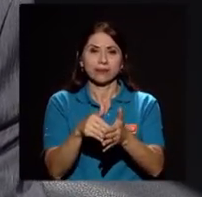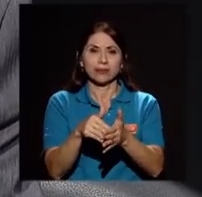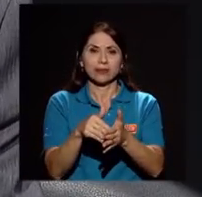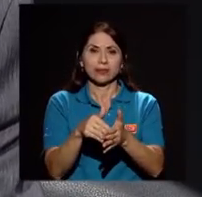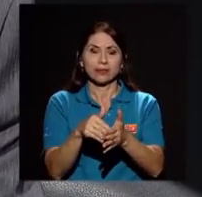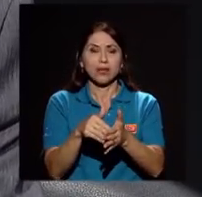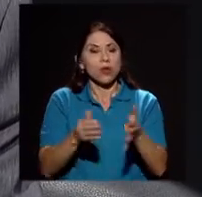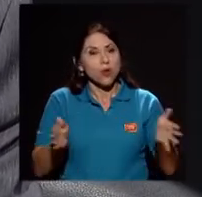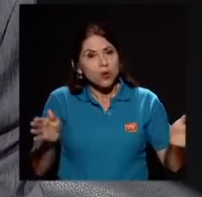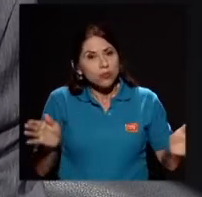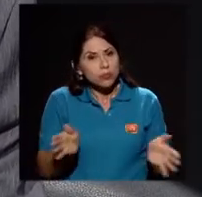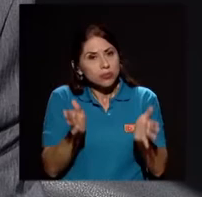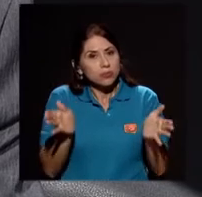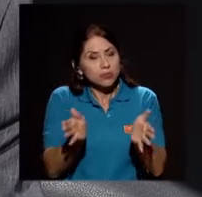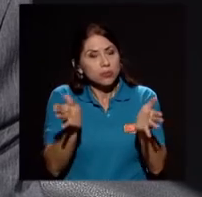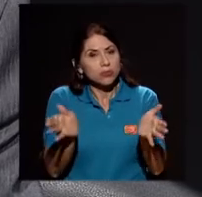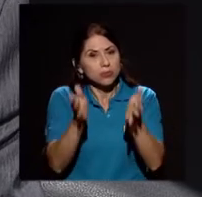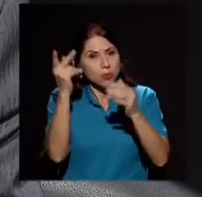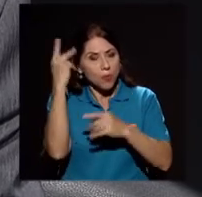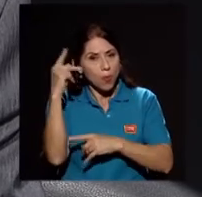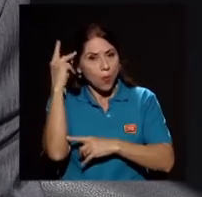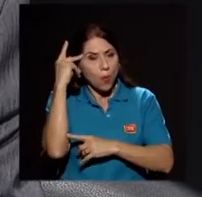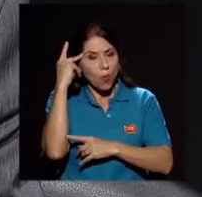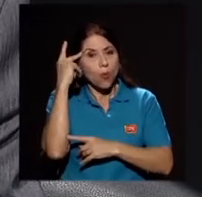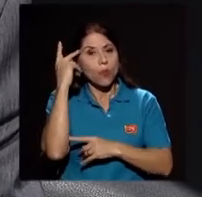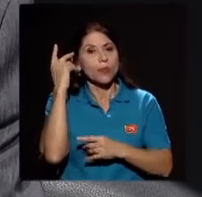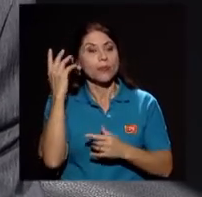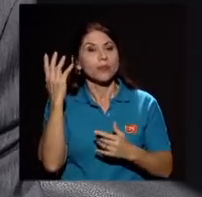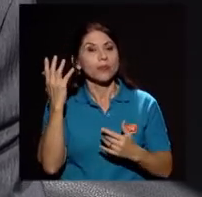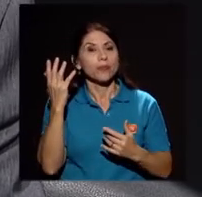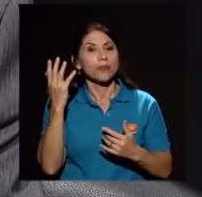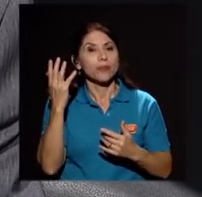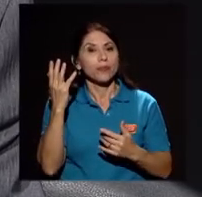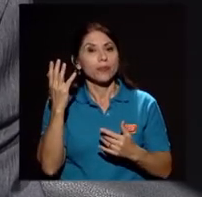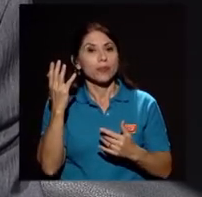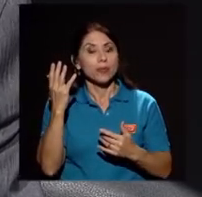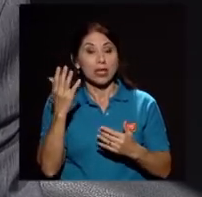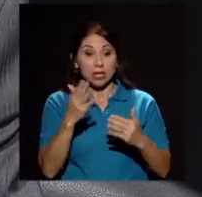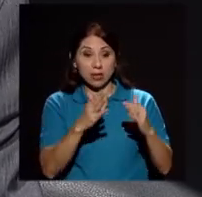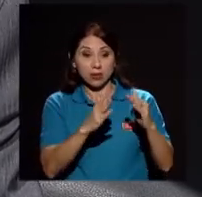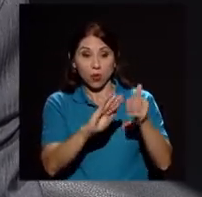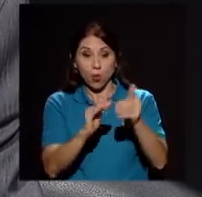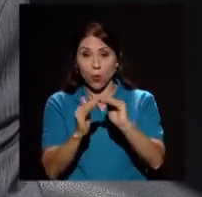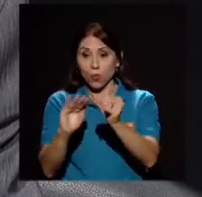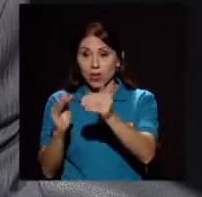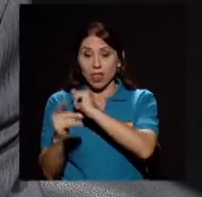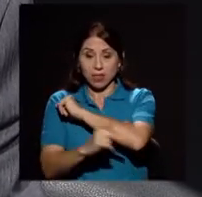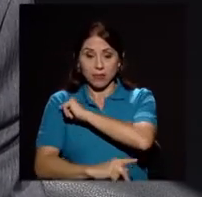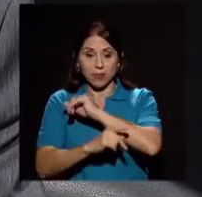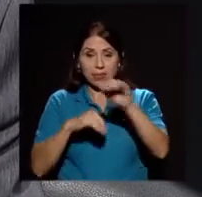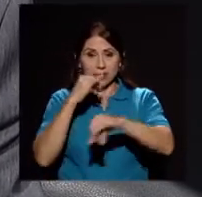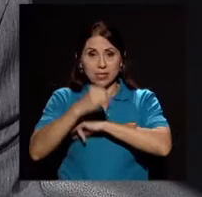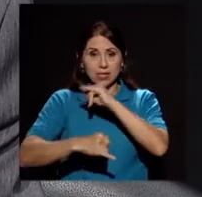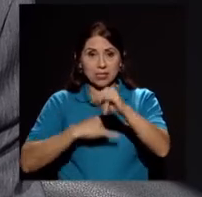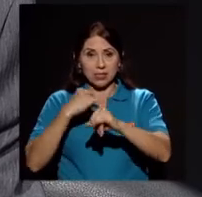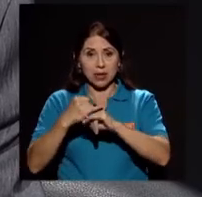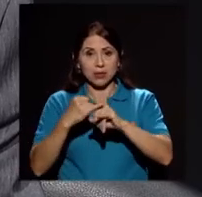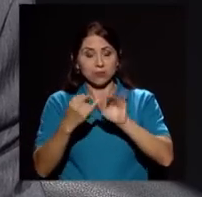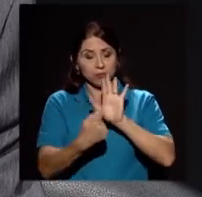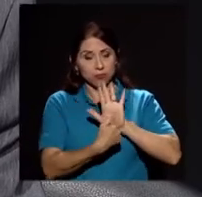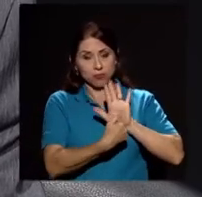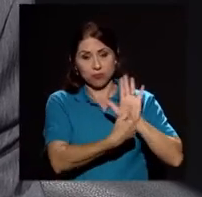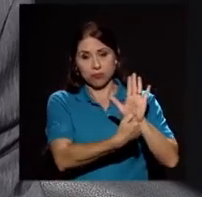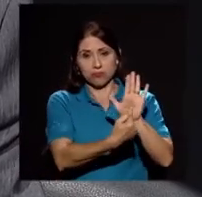impulso político y de de mostrar a la comunidad internacional que hoy en día